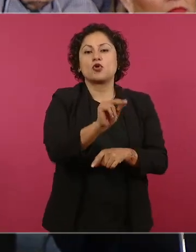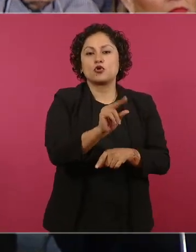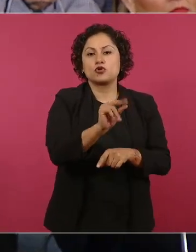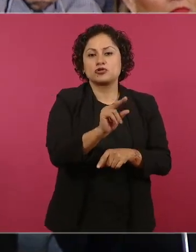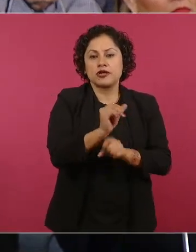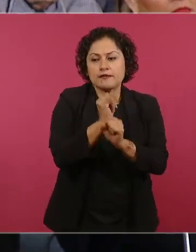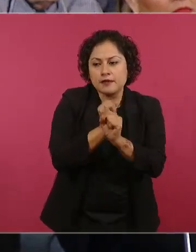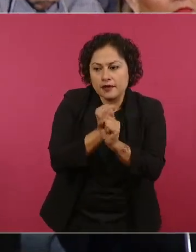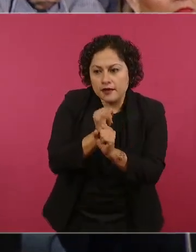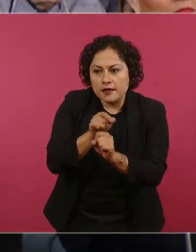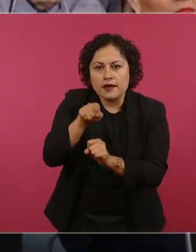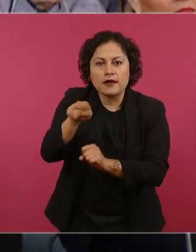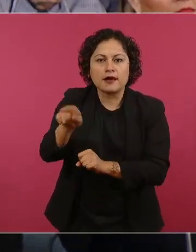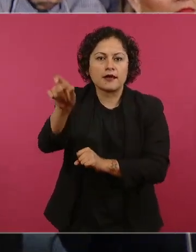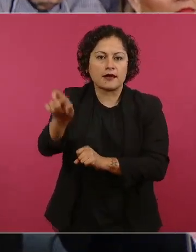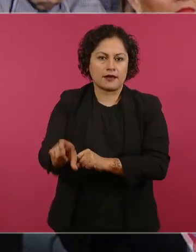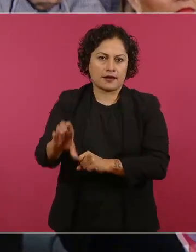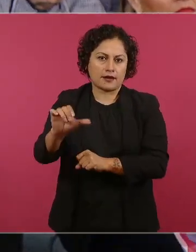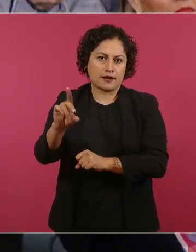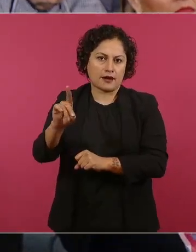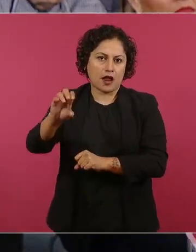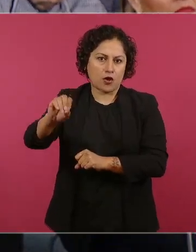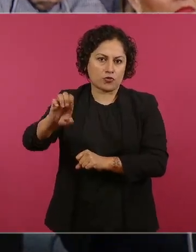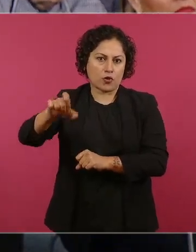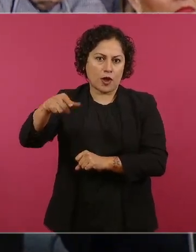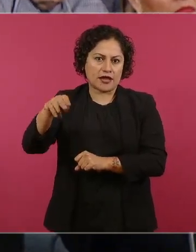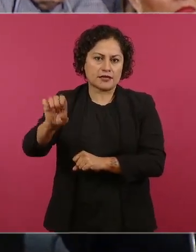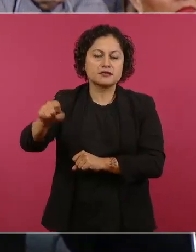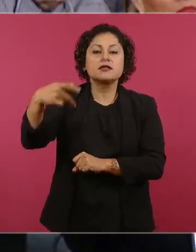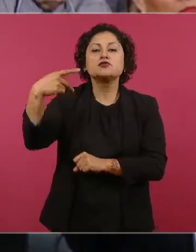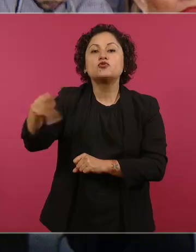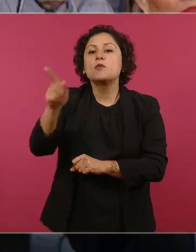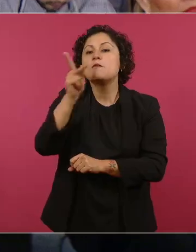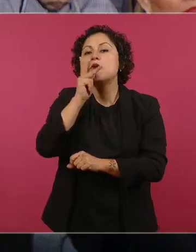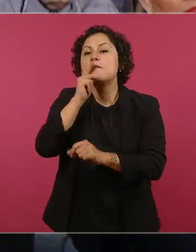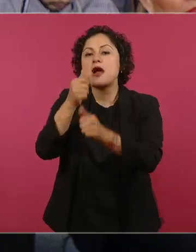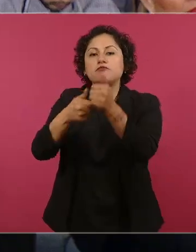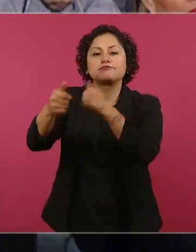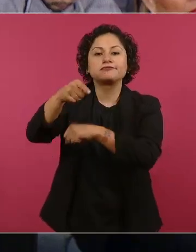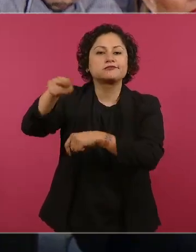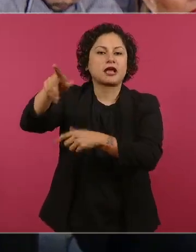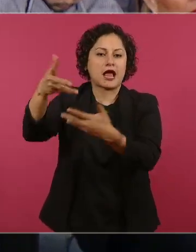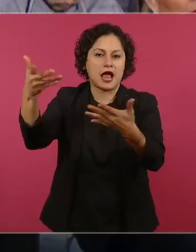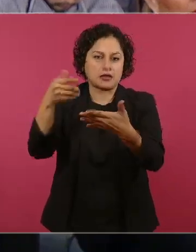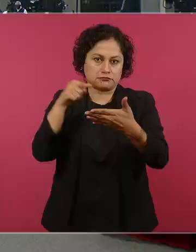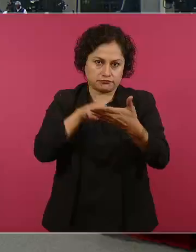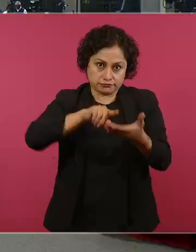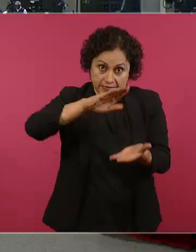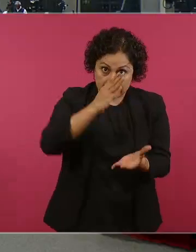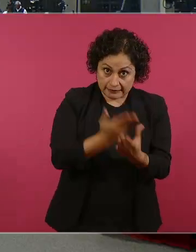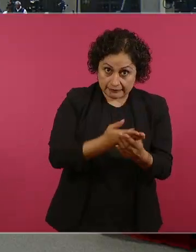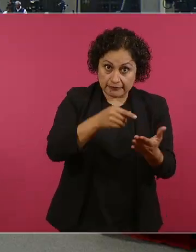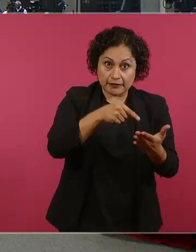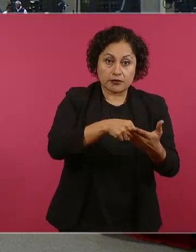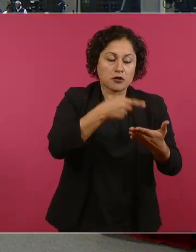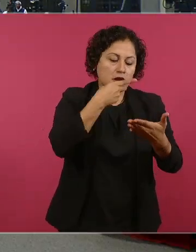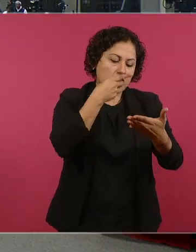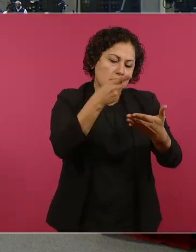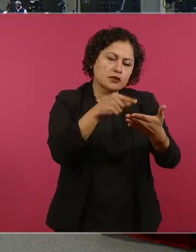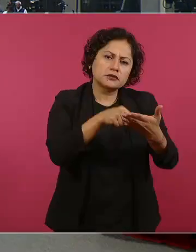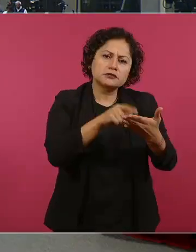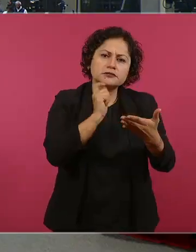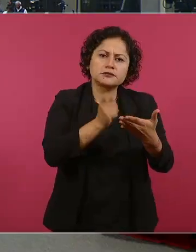González Laporte, el padre de Claudio X. González Guajardo. En este expediente, pues